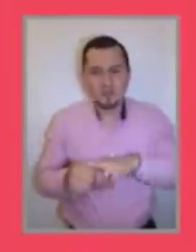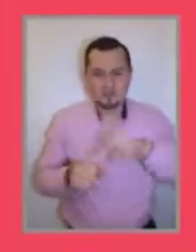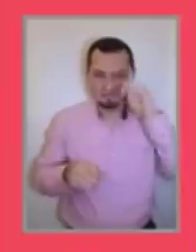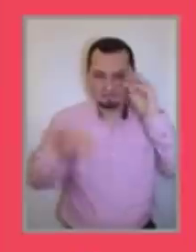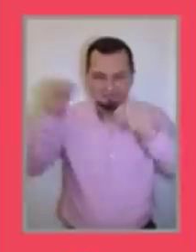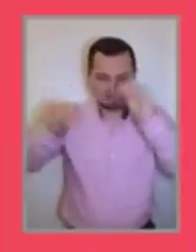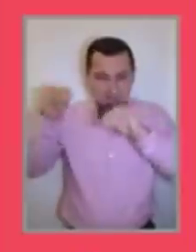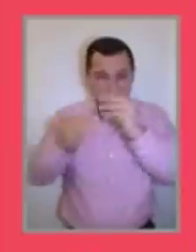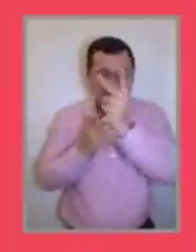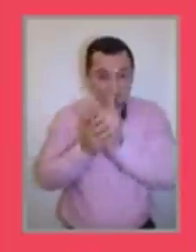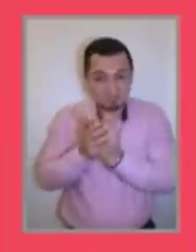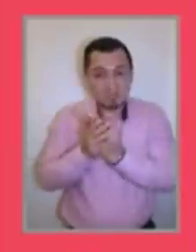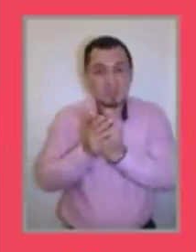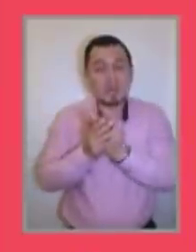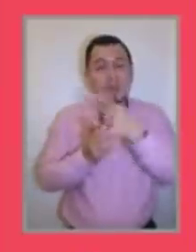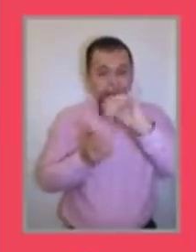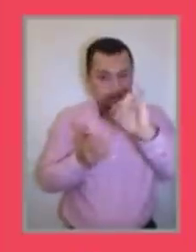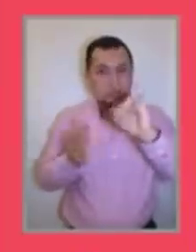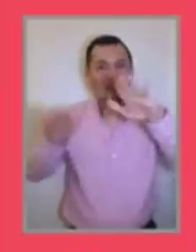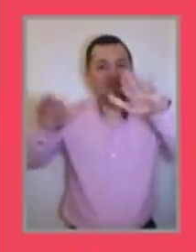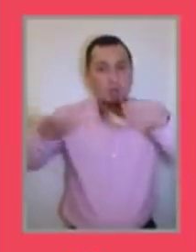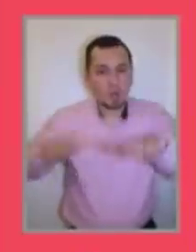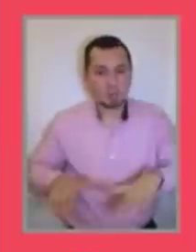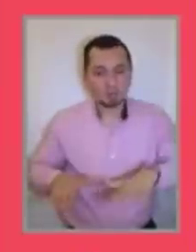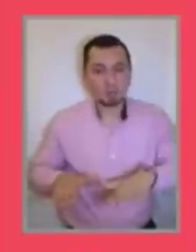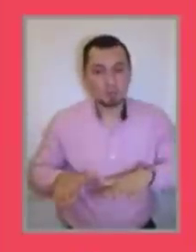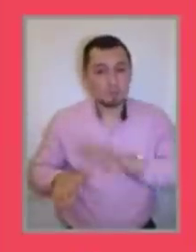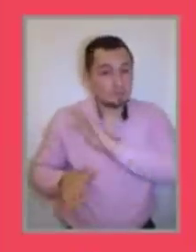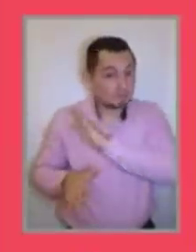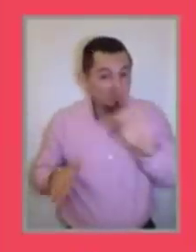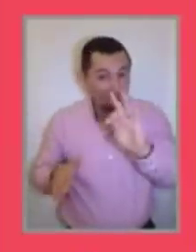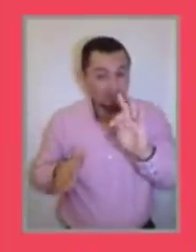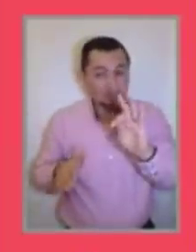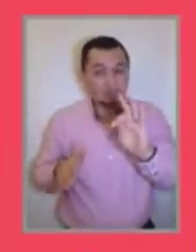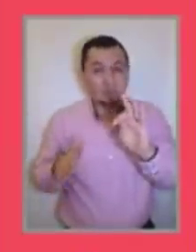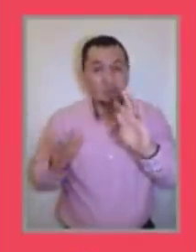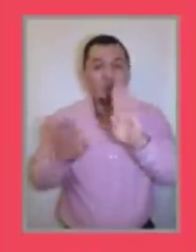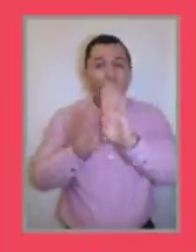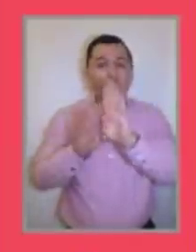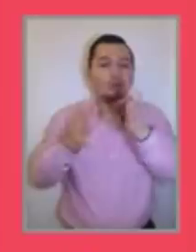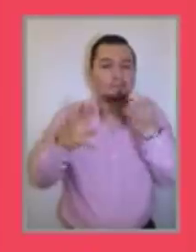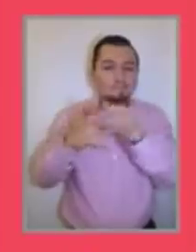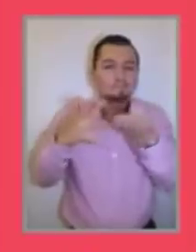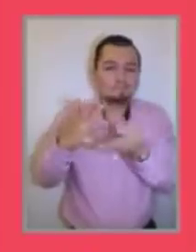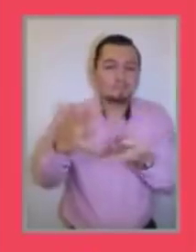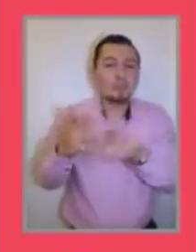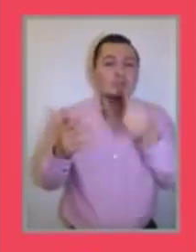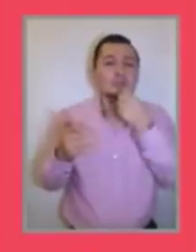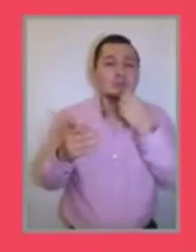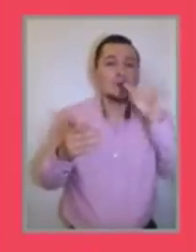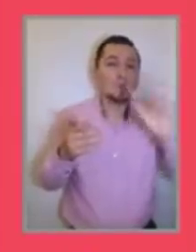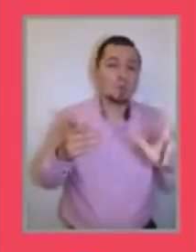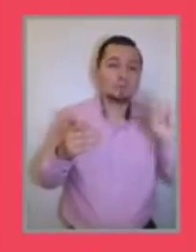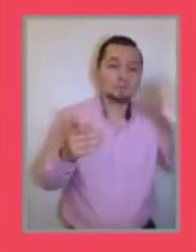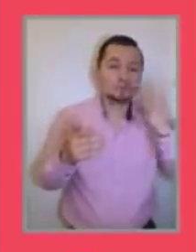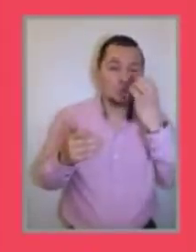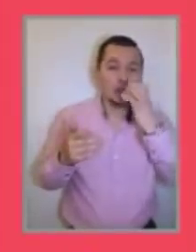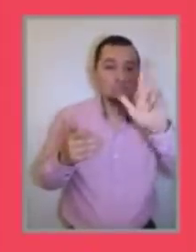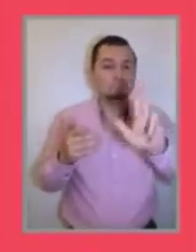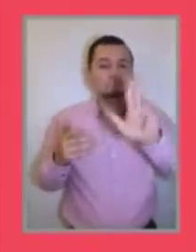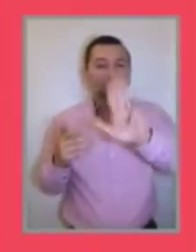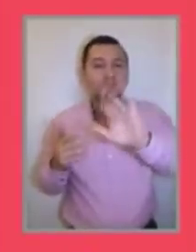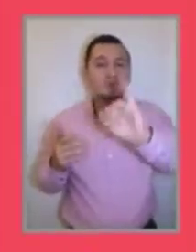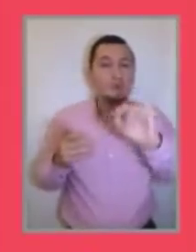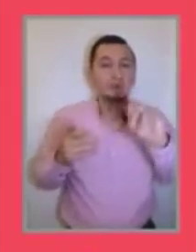metodología que reduce el riesgo a lo mínimo posible y que nos va a permitir empezar poco a poco a regresar a